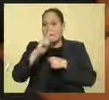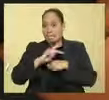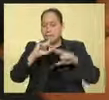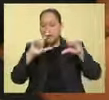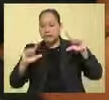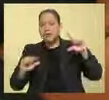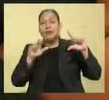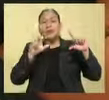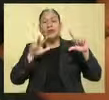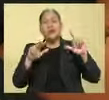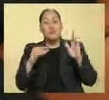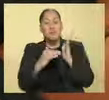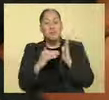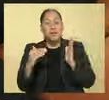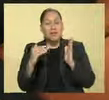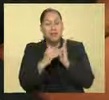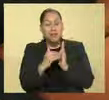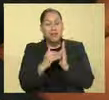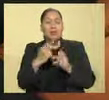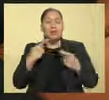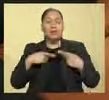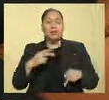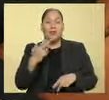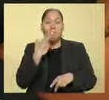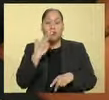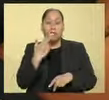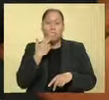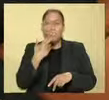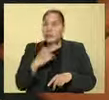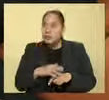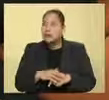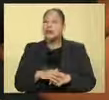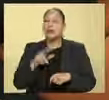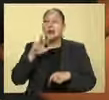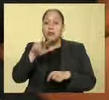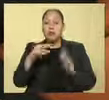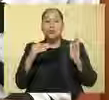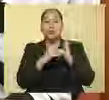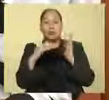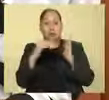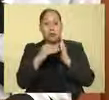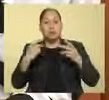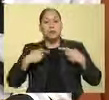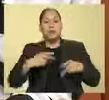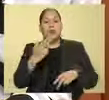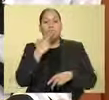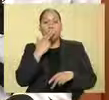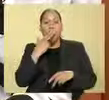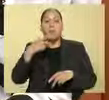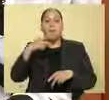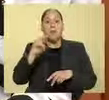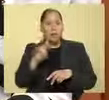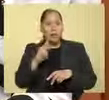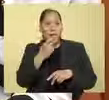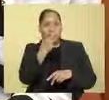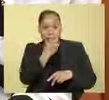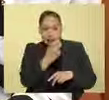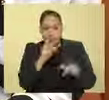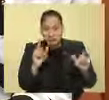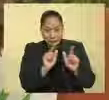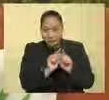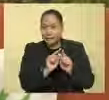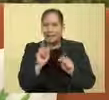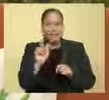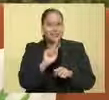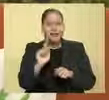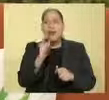hay 18 millones de fumadores. 18. 18 wow. millones de fumadores, pero eso no es lo peor.